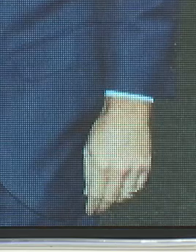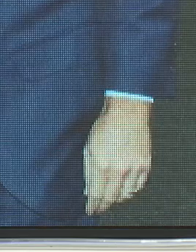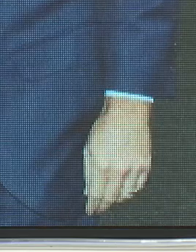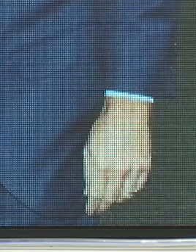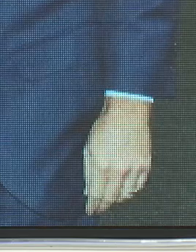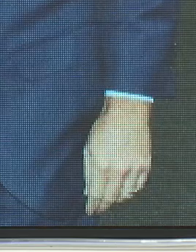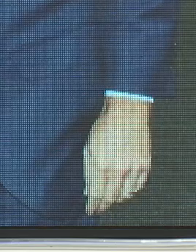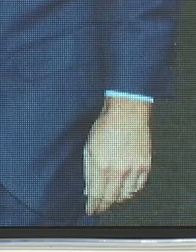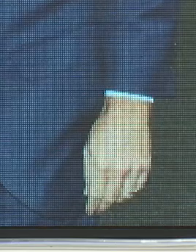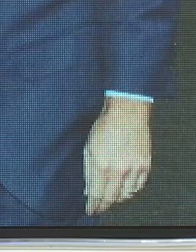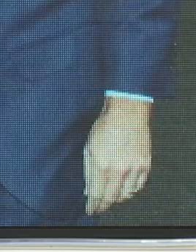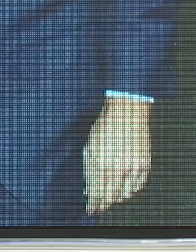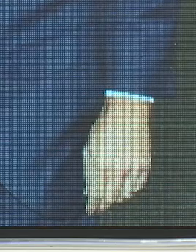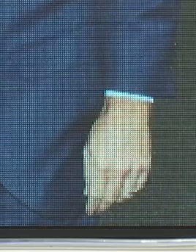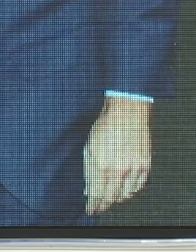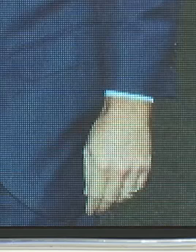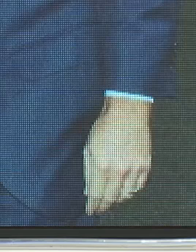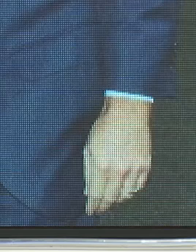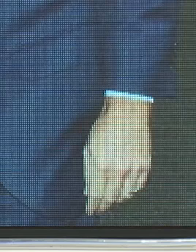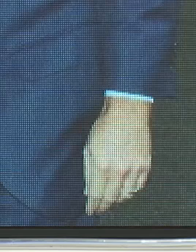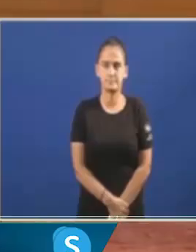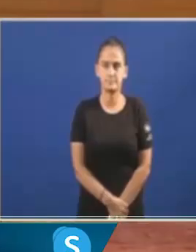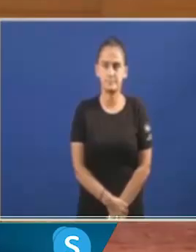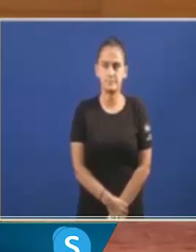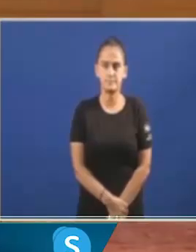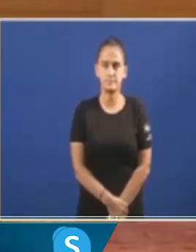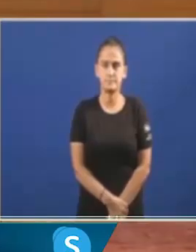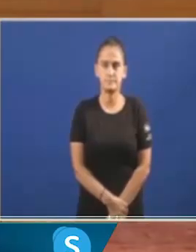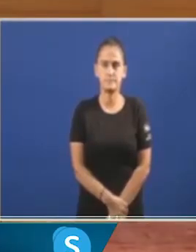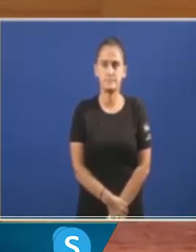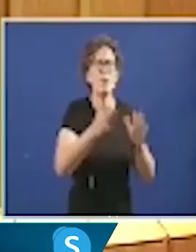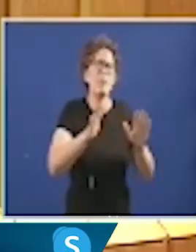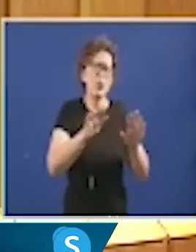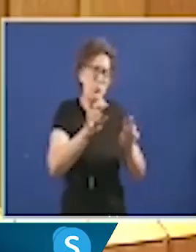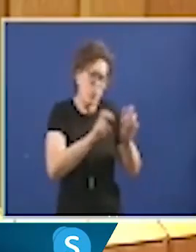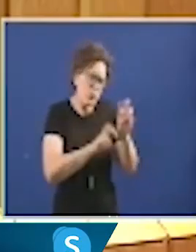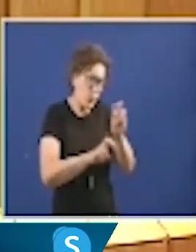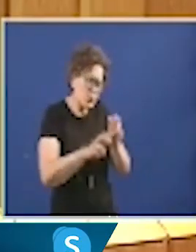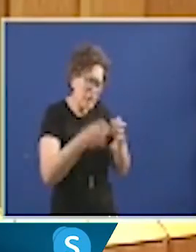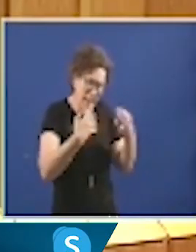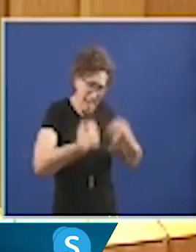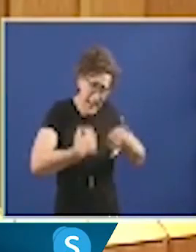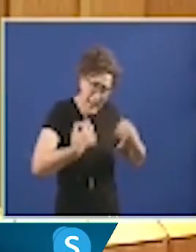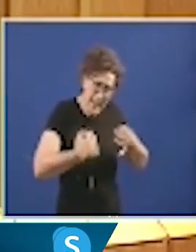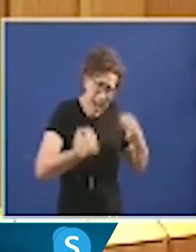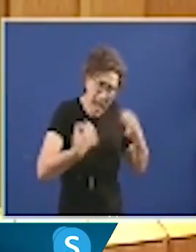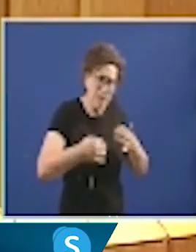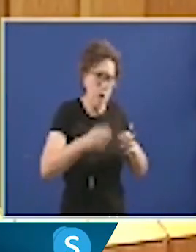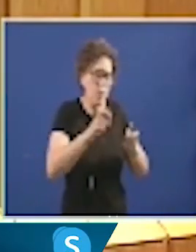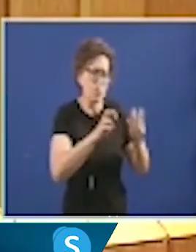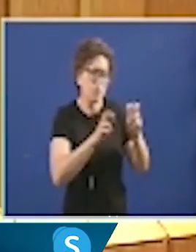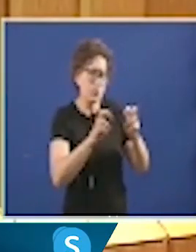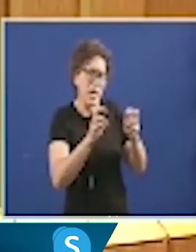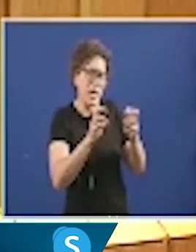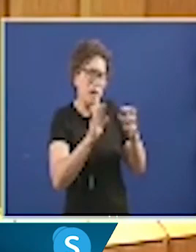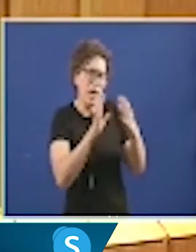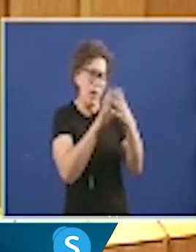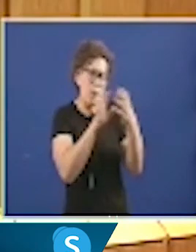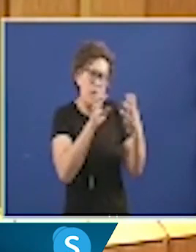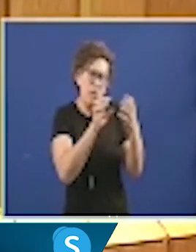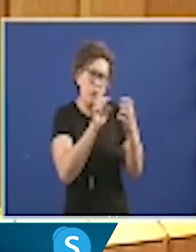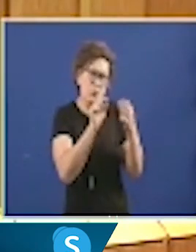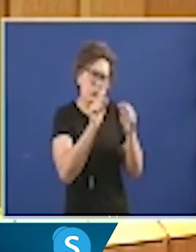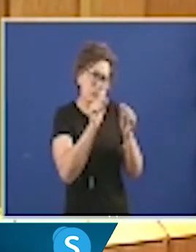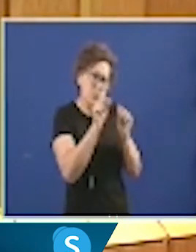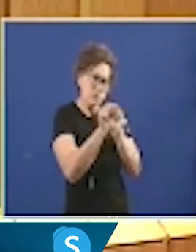programa, Javier, yo te fui diciendo, te íbamos relatando, que el Partido Socialista en Galicia se iba autodestruyendo porque el